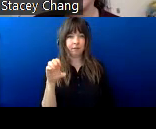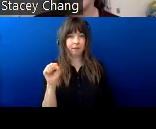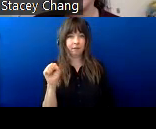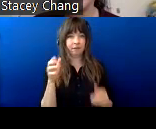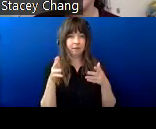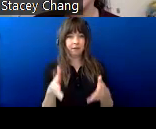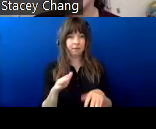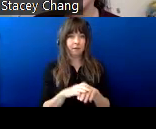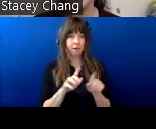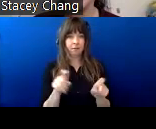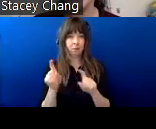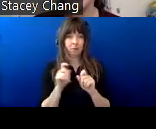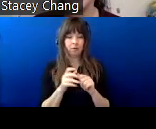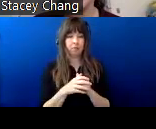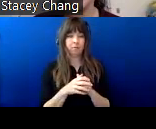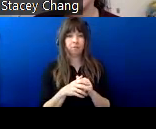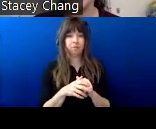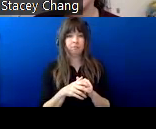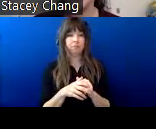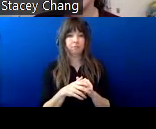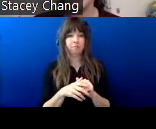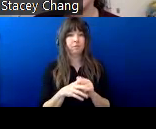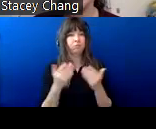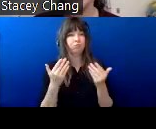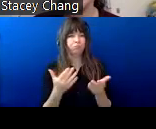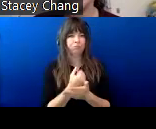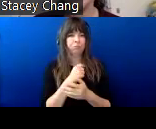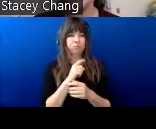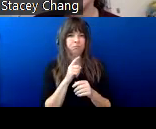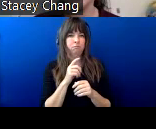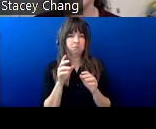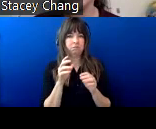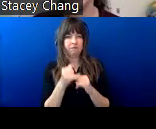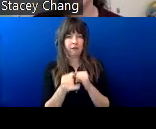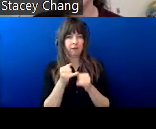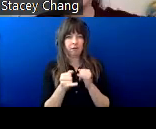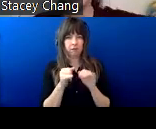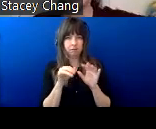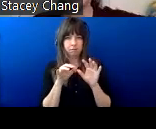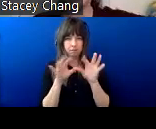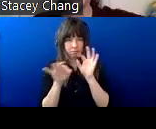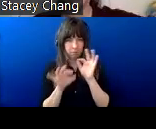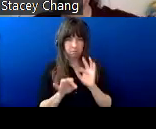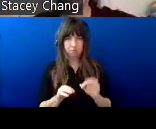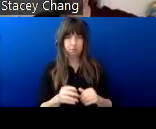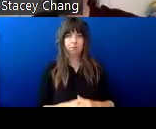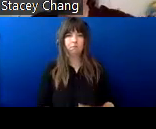15 segundos en la encuesta. Así que si le gustaría hacer sus selecciones finales.